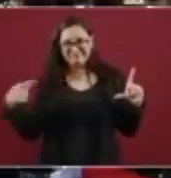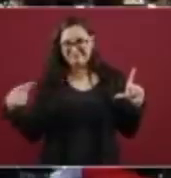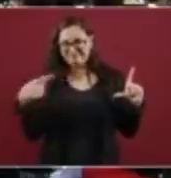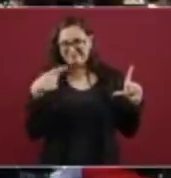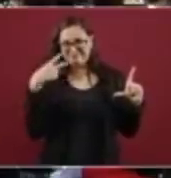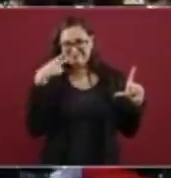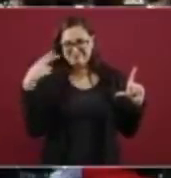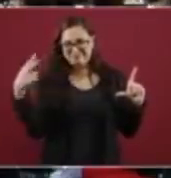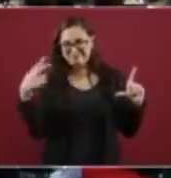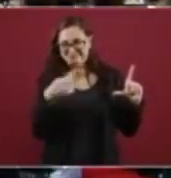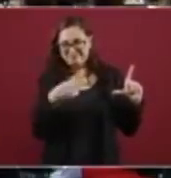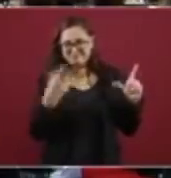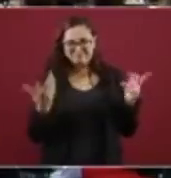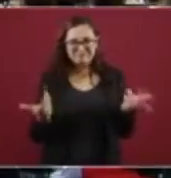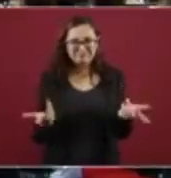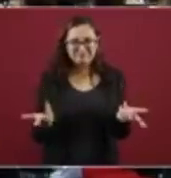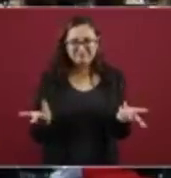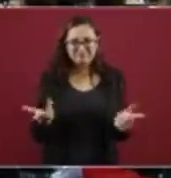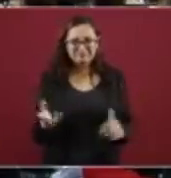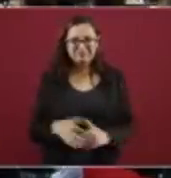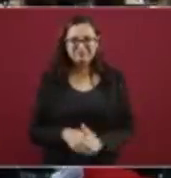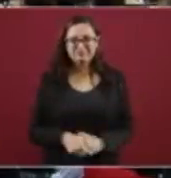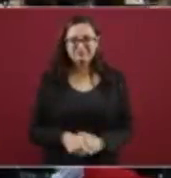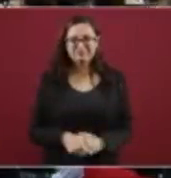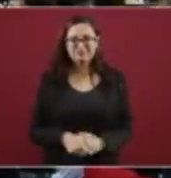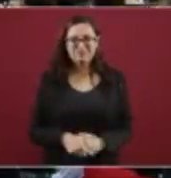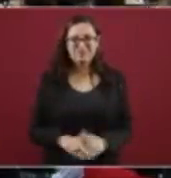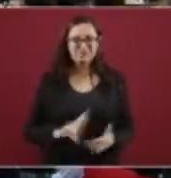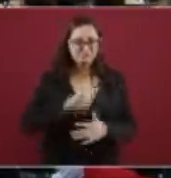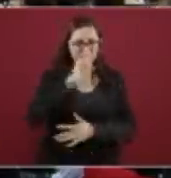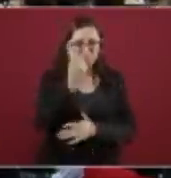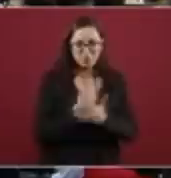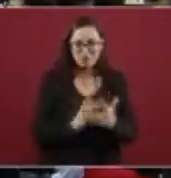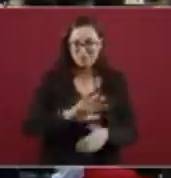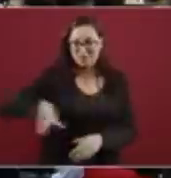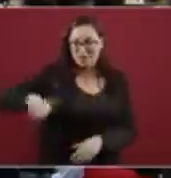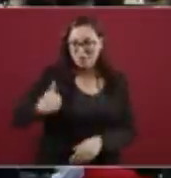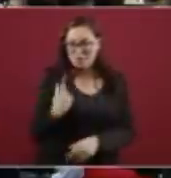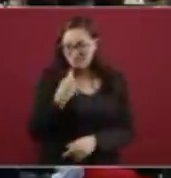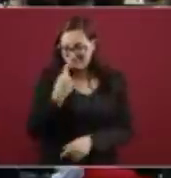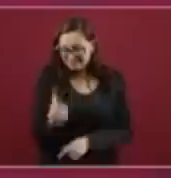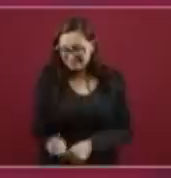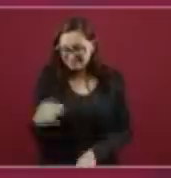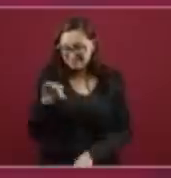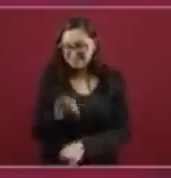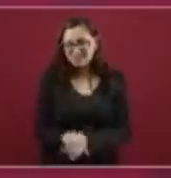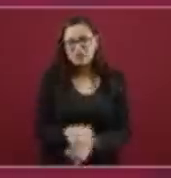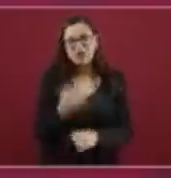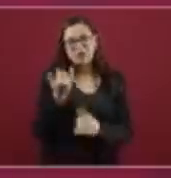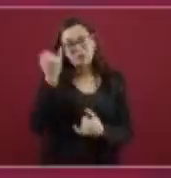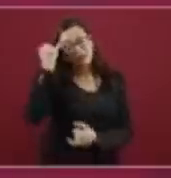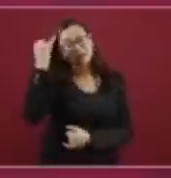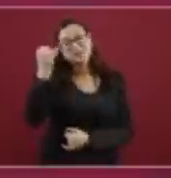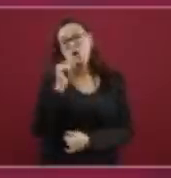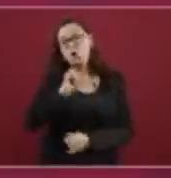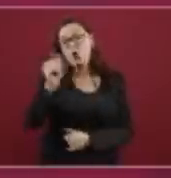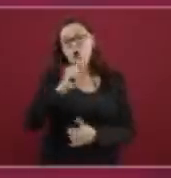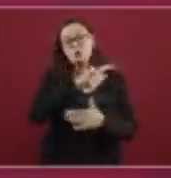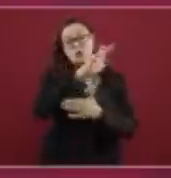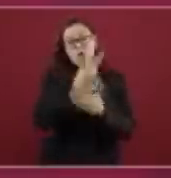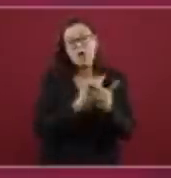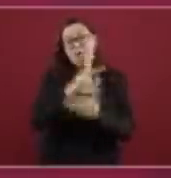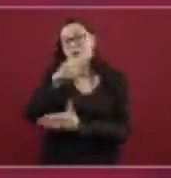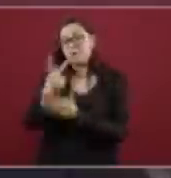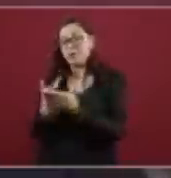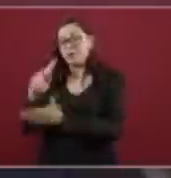En este programa, pero en otros, imagínense lo que hicieron